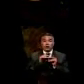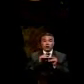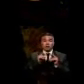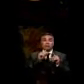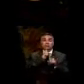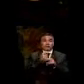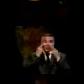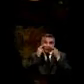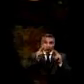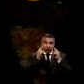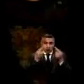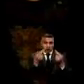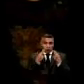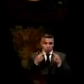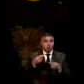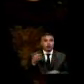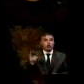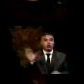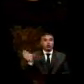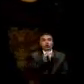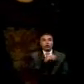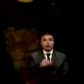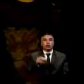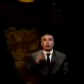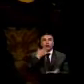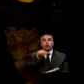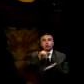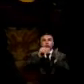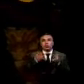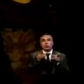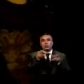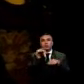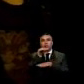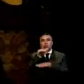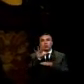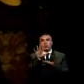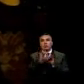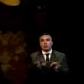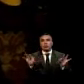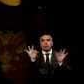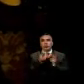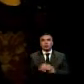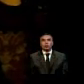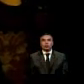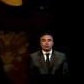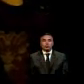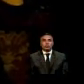reconocernos todos como ciudadanos de un mismo país,